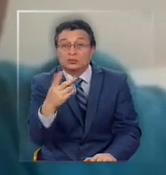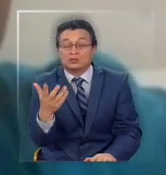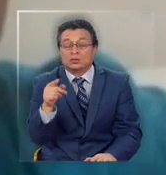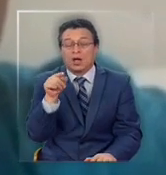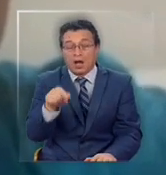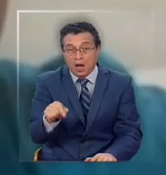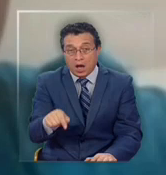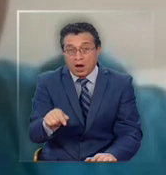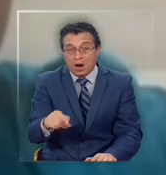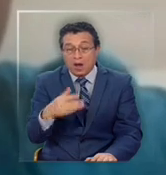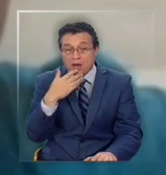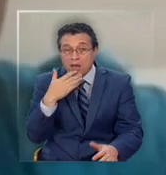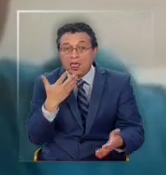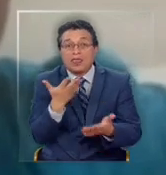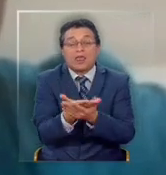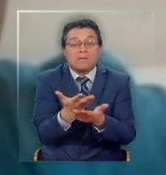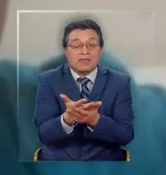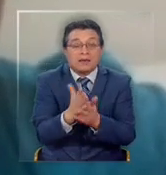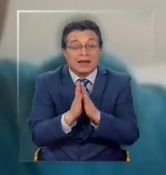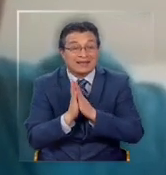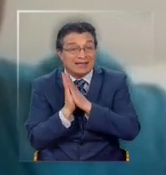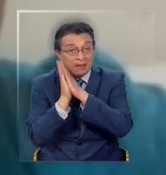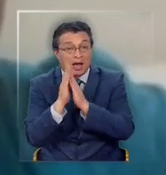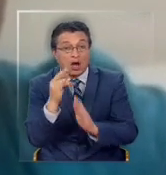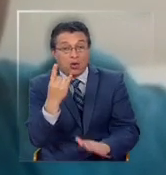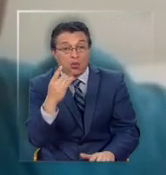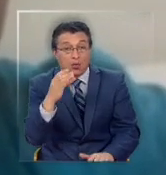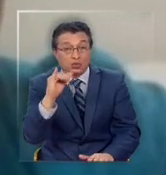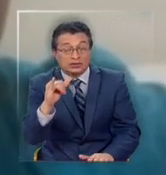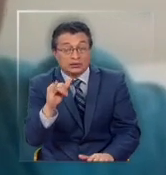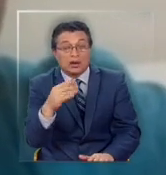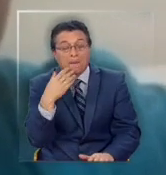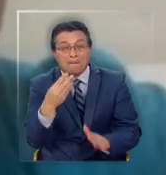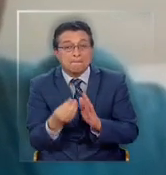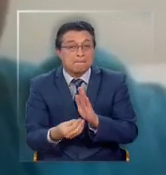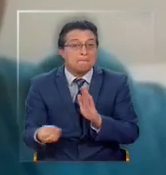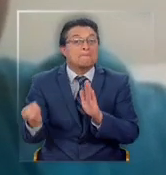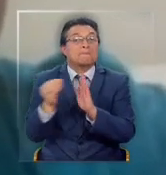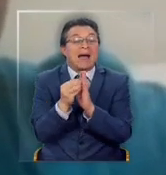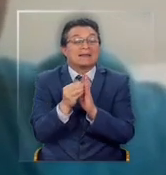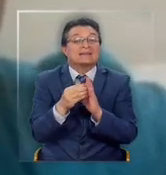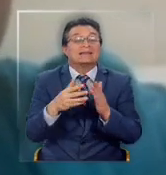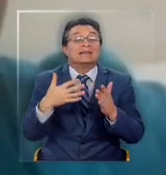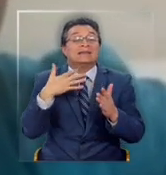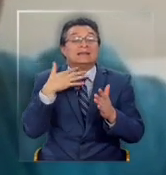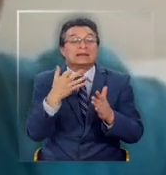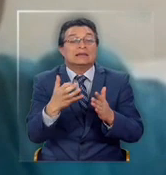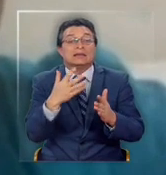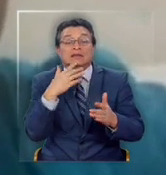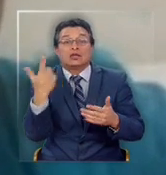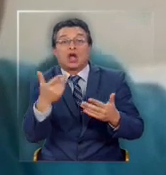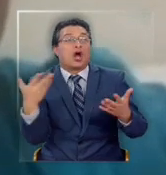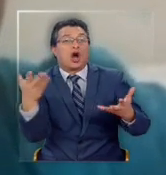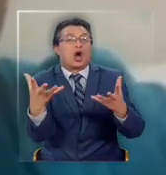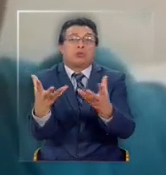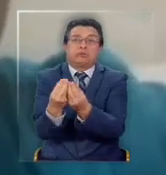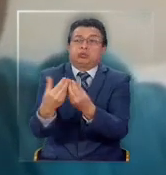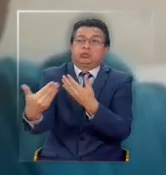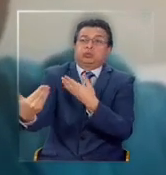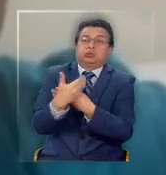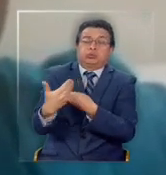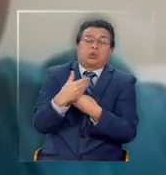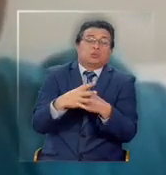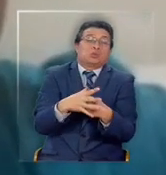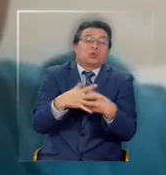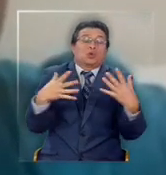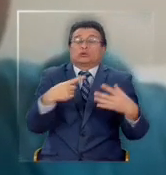cual la demanda por camas UCI va a superar la oferta real que existe en nuestro país, la capacidad real que tiene nuestro